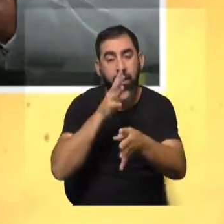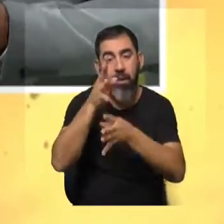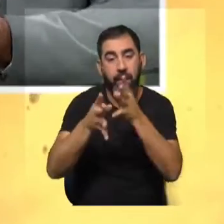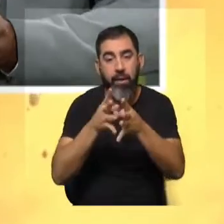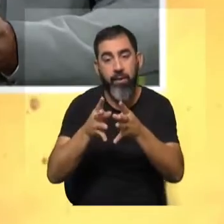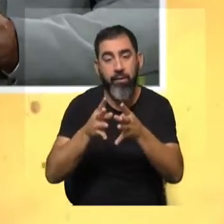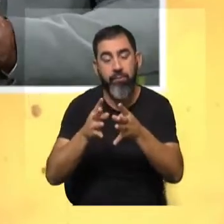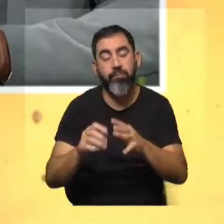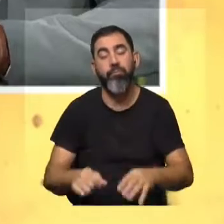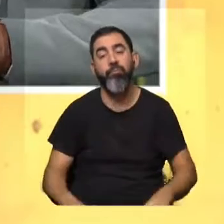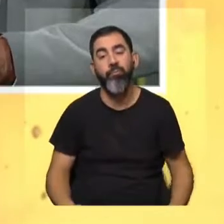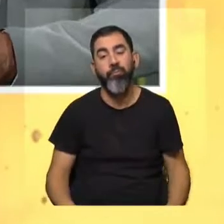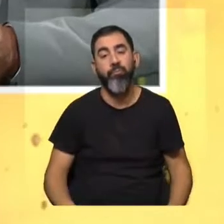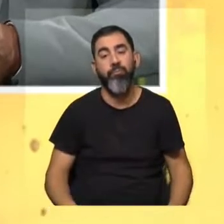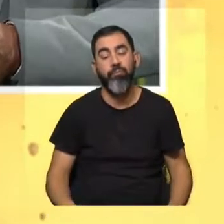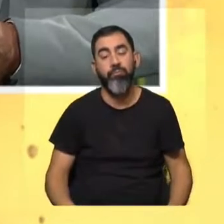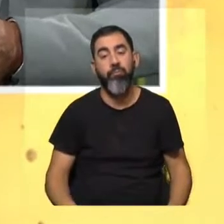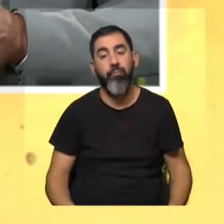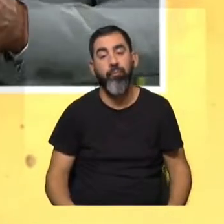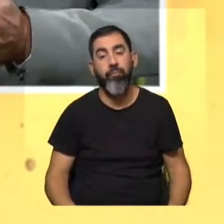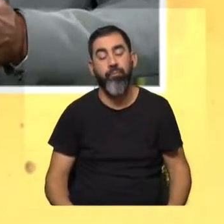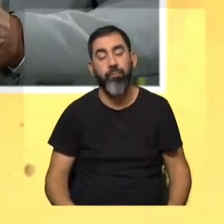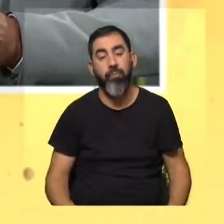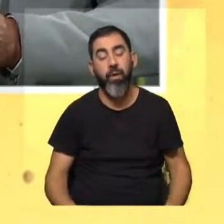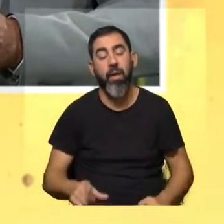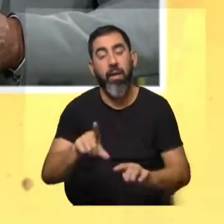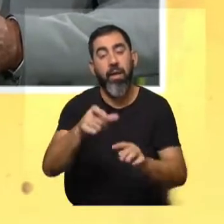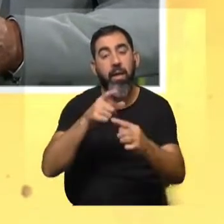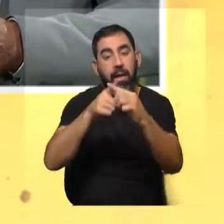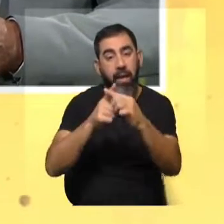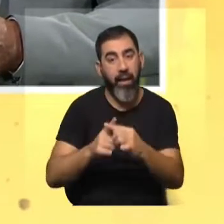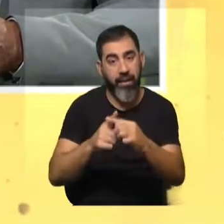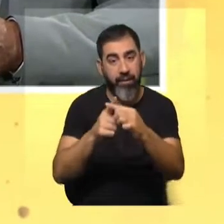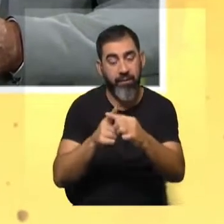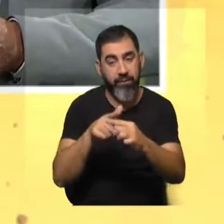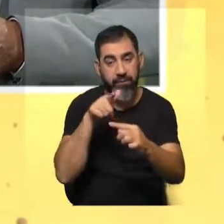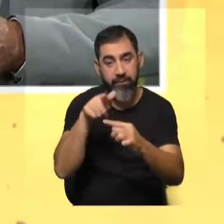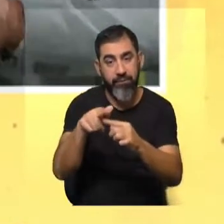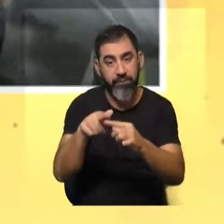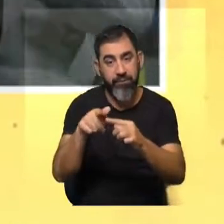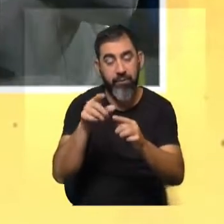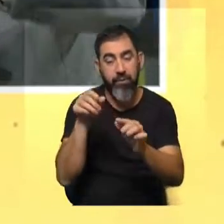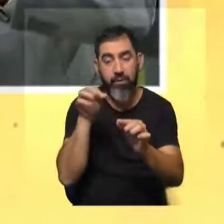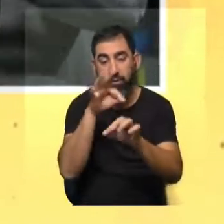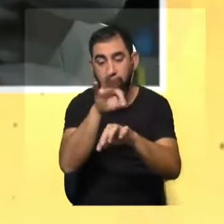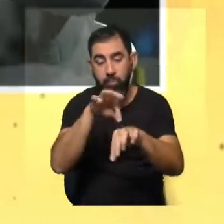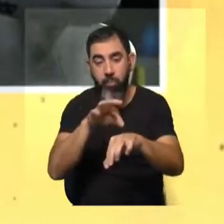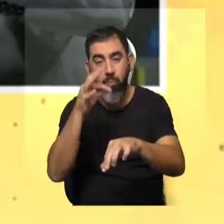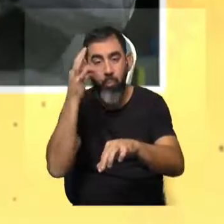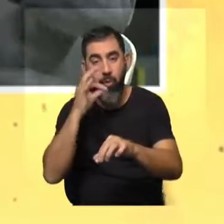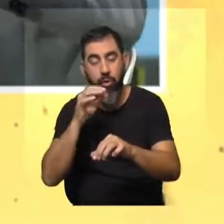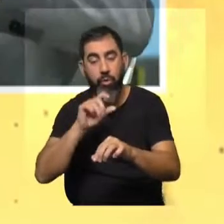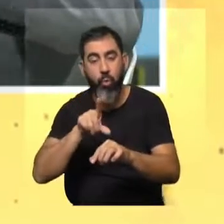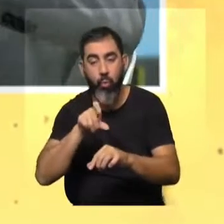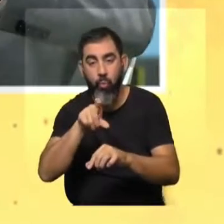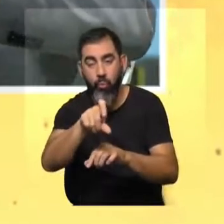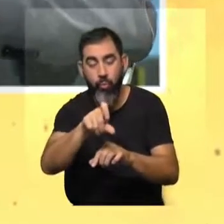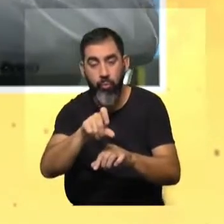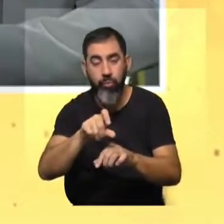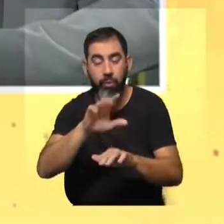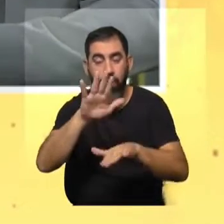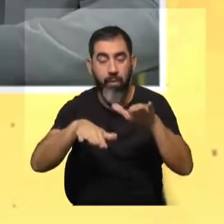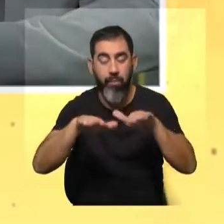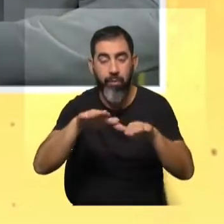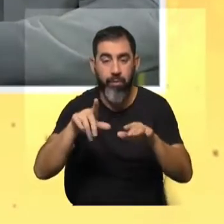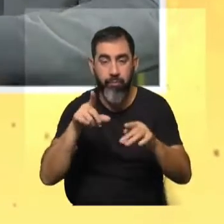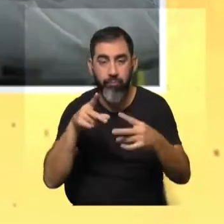usa fuentes nucleares, fuentes radiactivas, sino que usa rayos X, irradiando entonces estos mosquitos o sus larvas o pupas, dependiendo de lo que